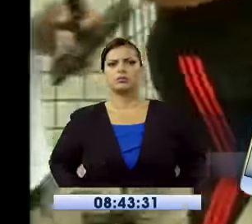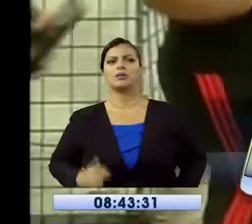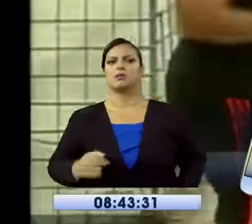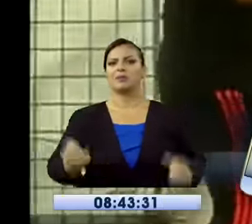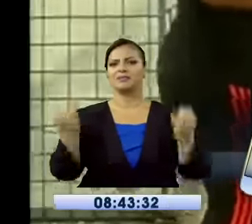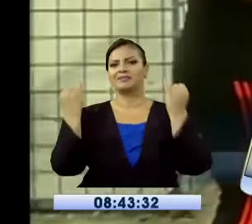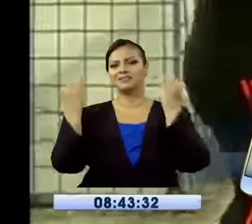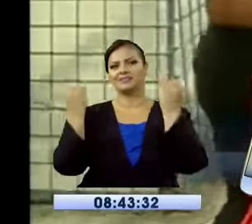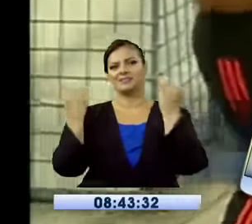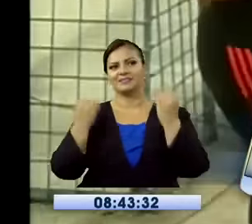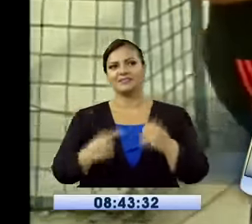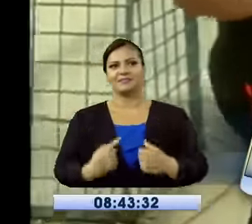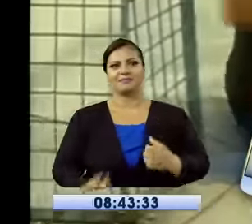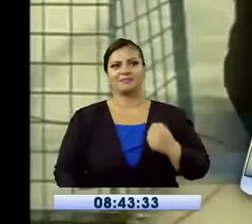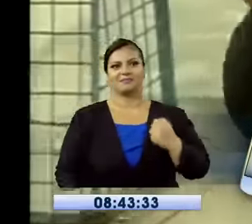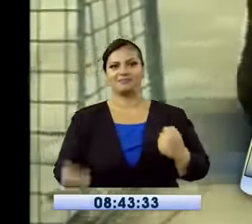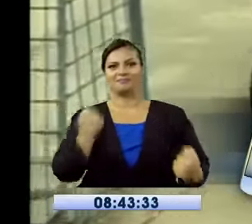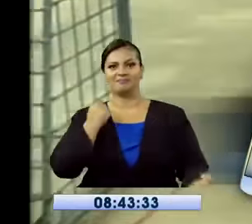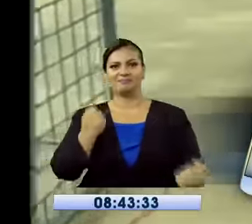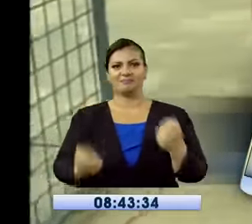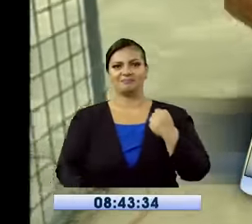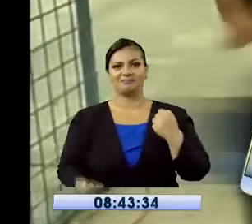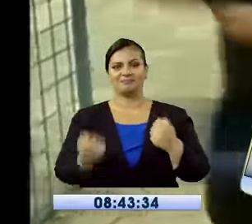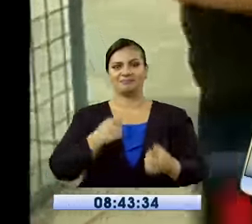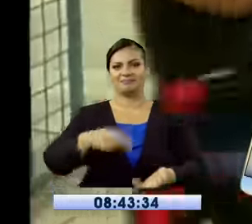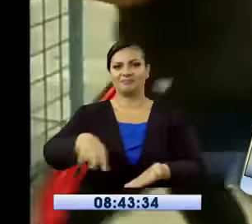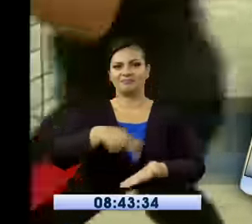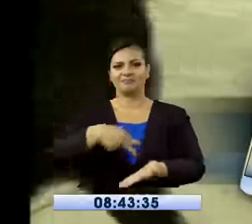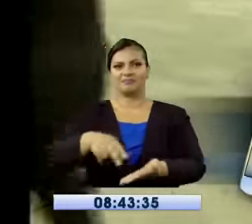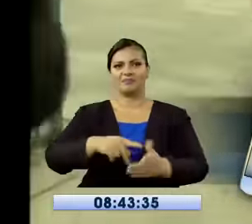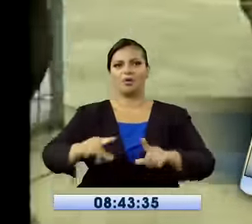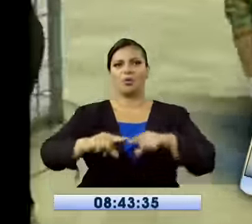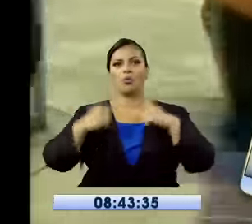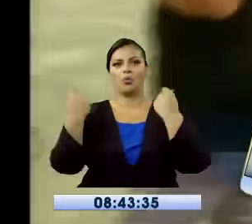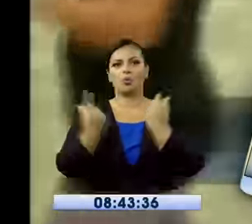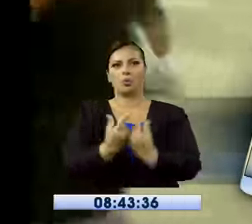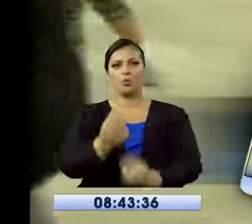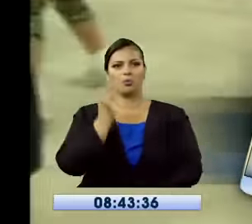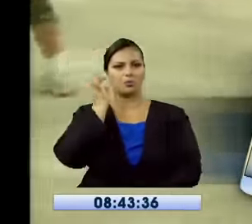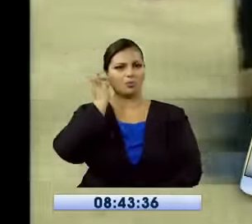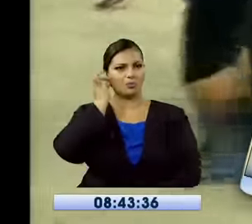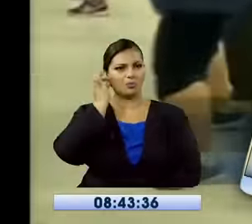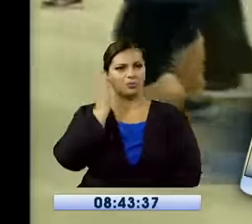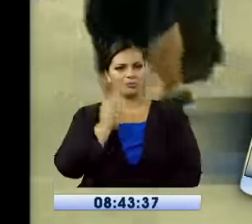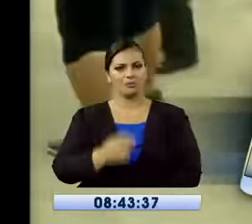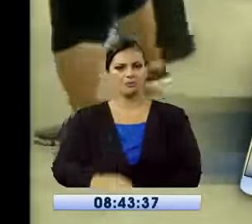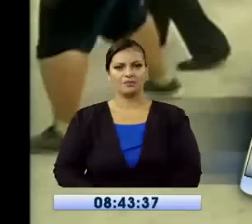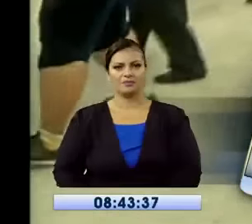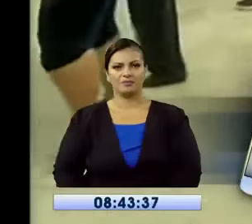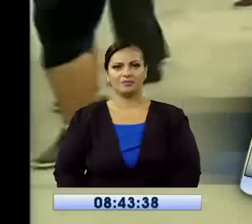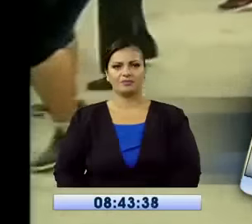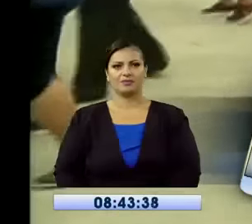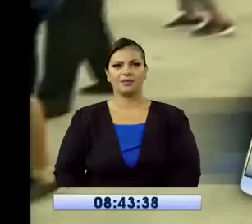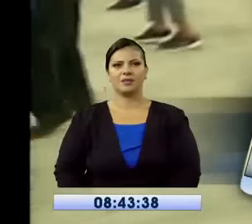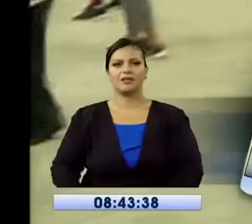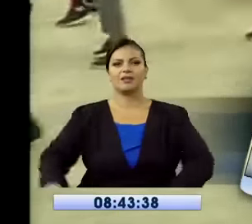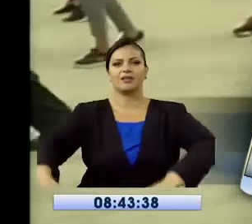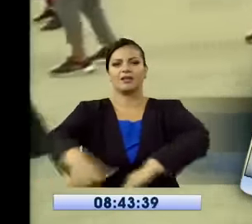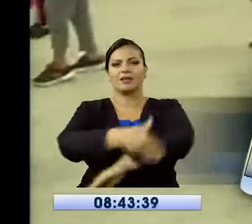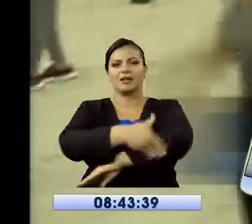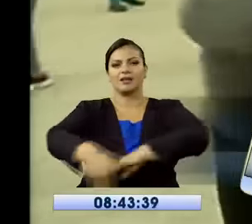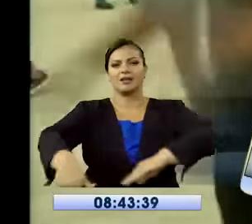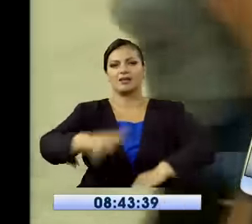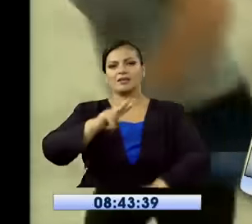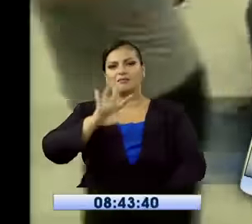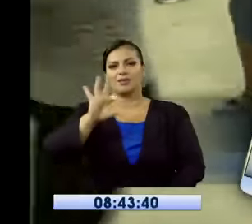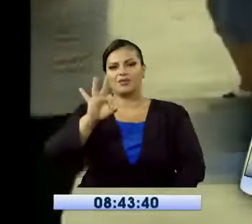realiza ejercicios. Y es lo que hace un grupo de moradoras del sector de la 29. Estamos específicamente en